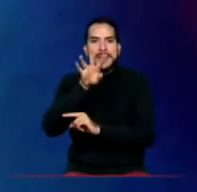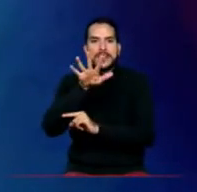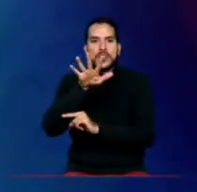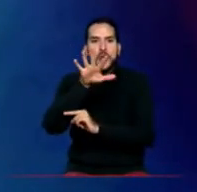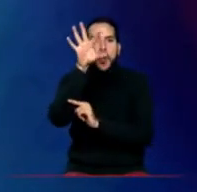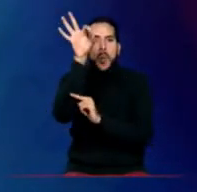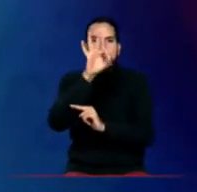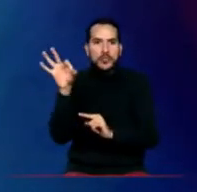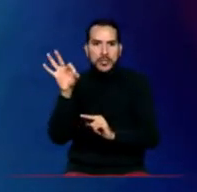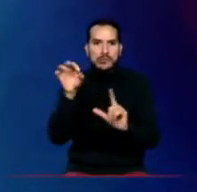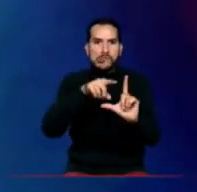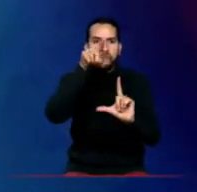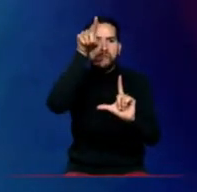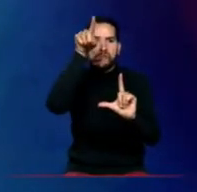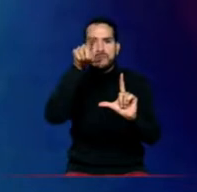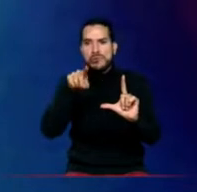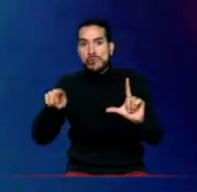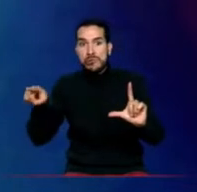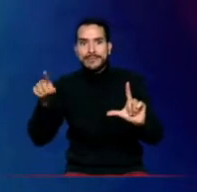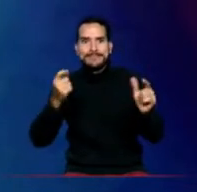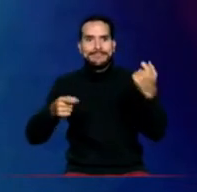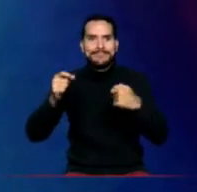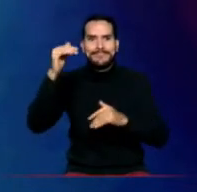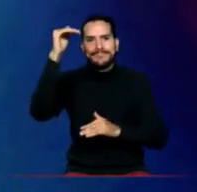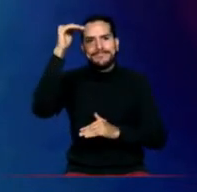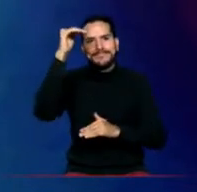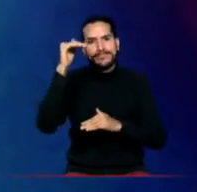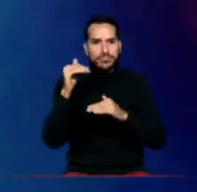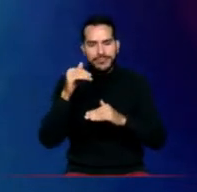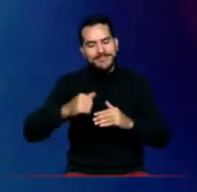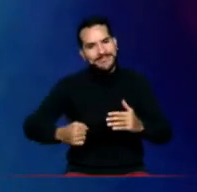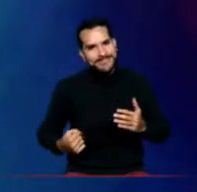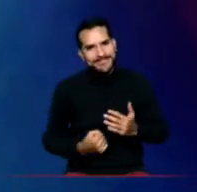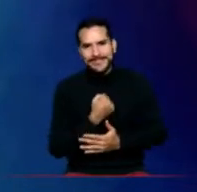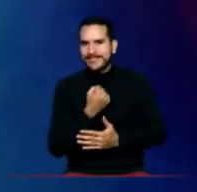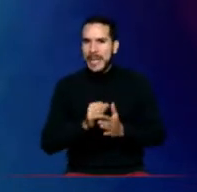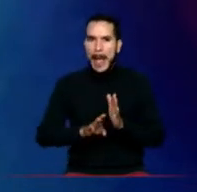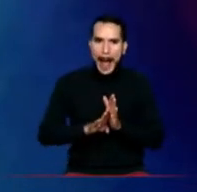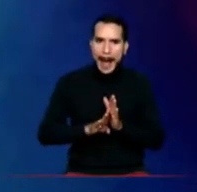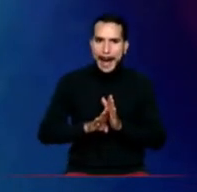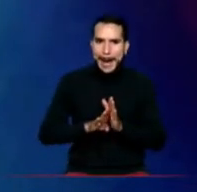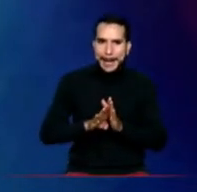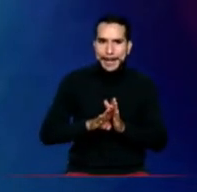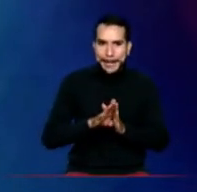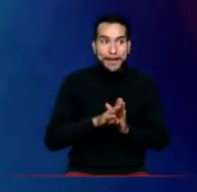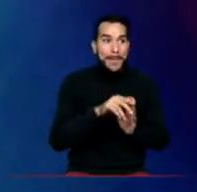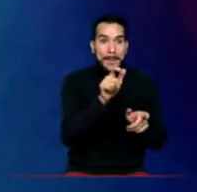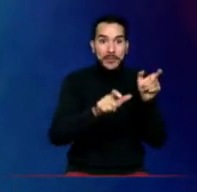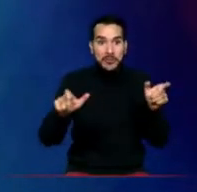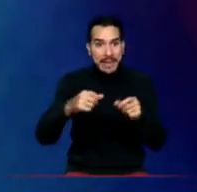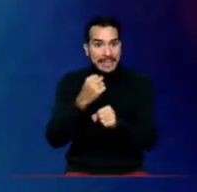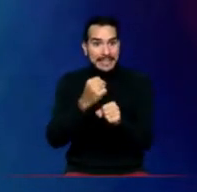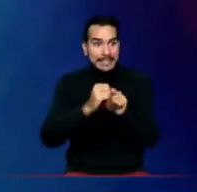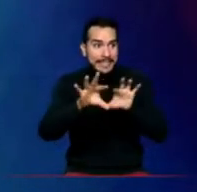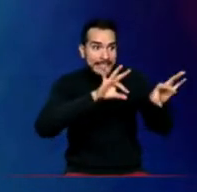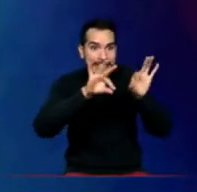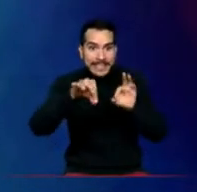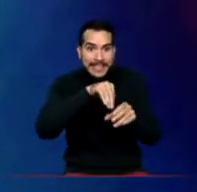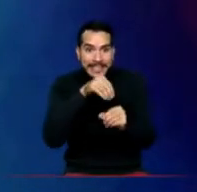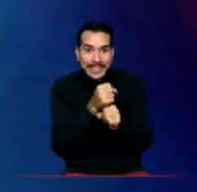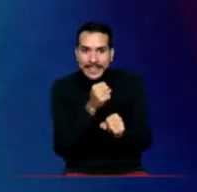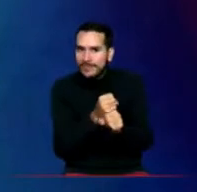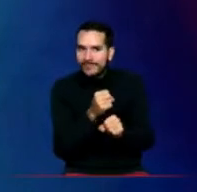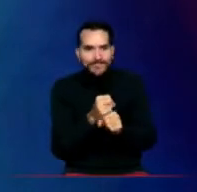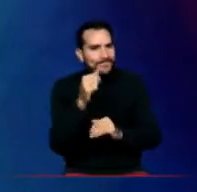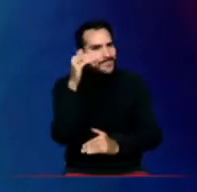haciendo que evidentemente pues esto nos afecte mucho la tasa de crecimiento y sobre todo la tasa de empleabilidad, que es lo que esperamos que pueda